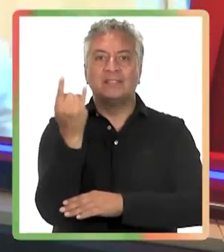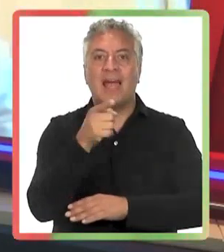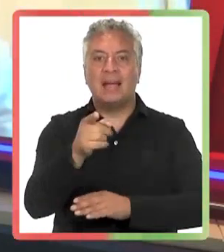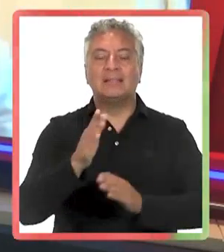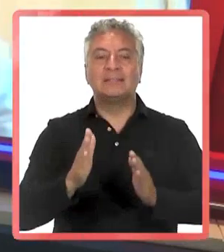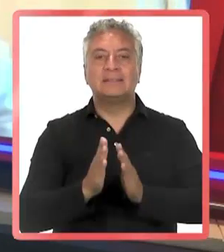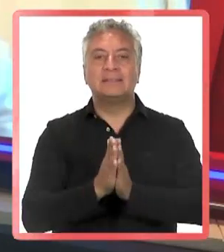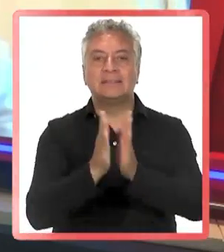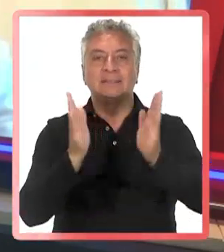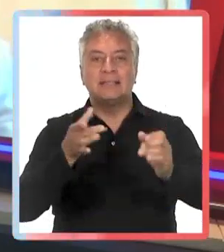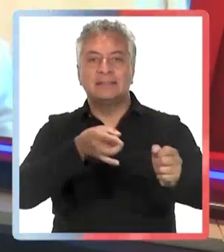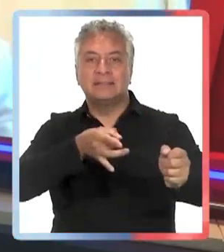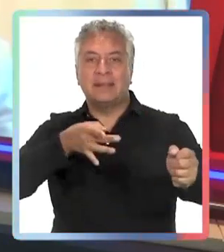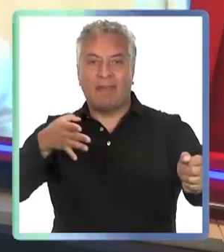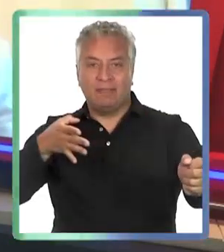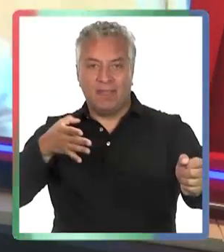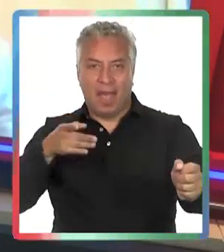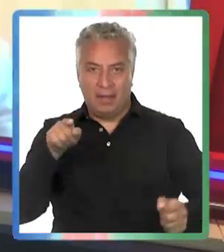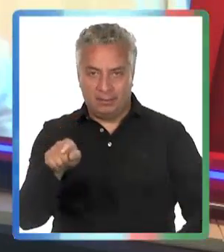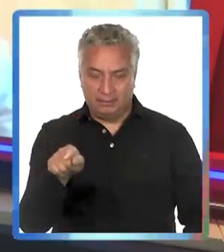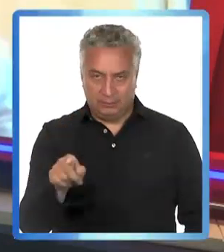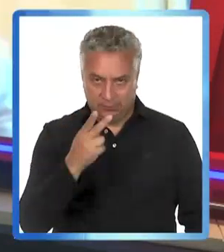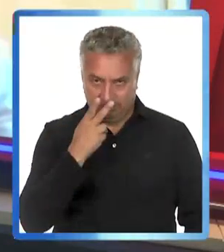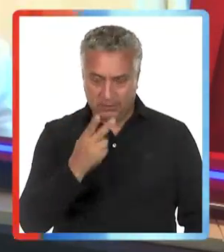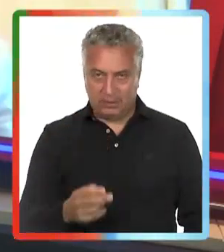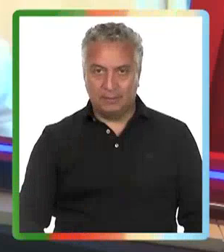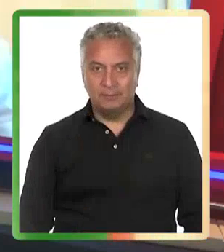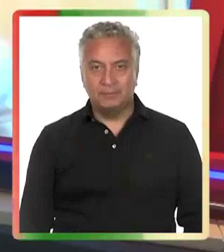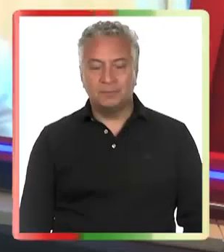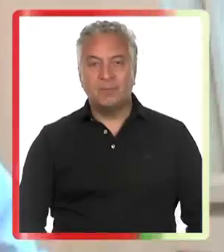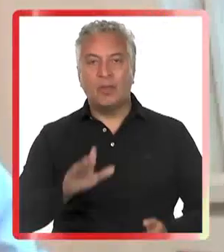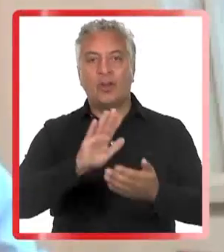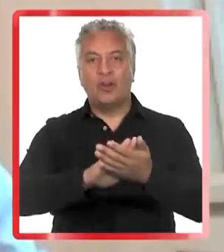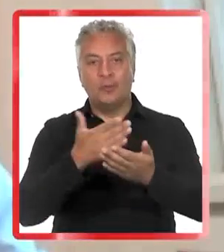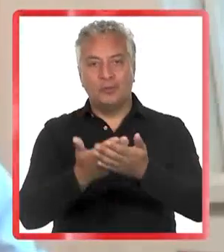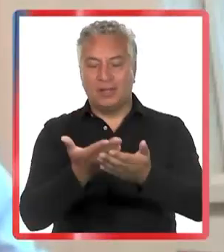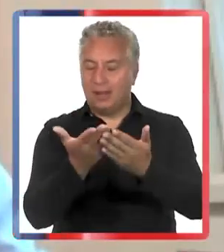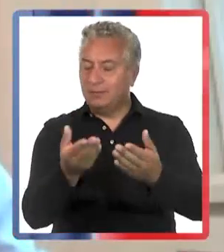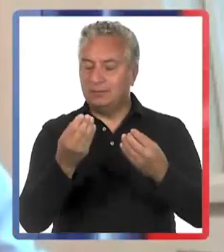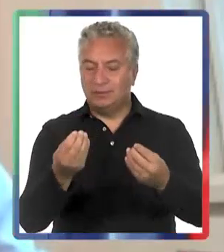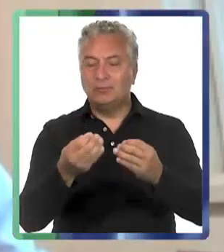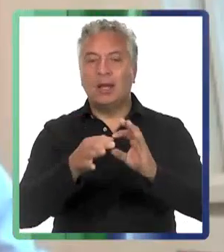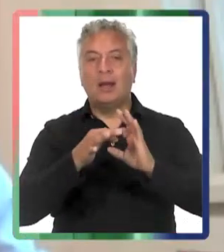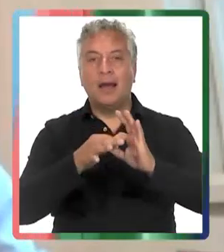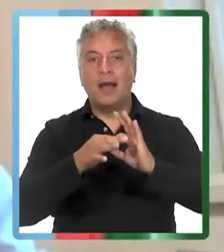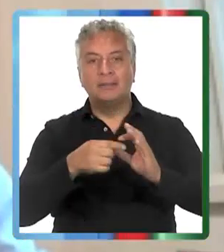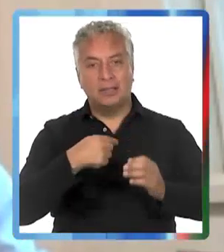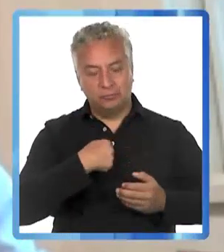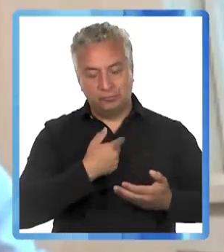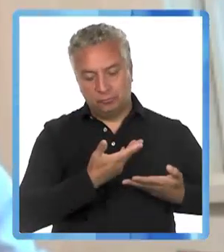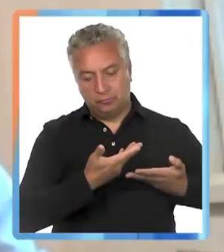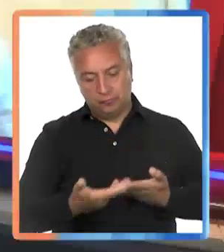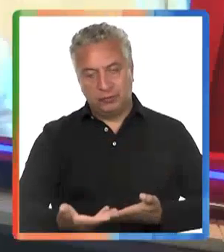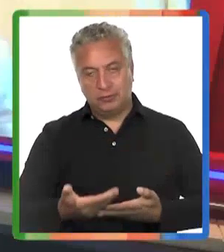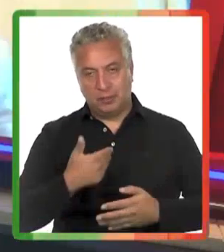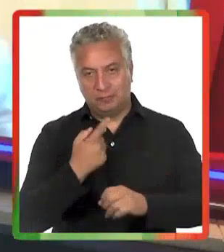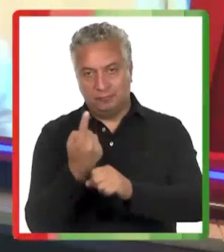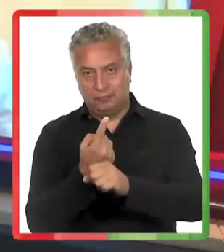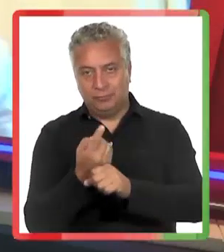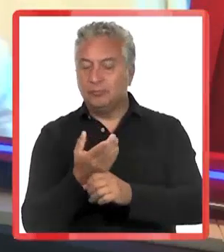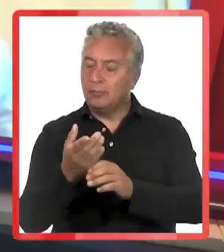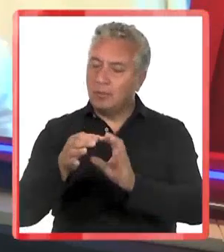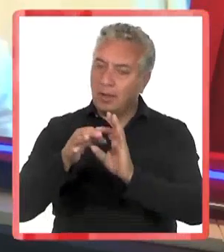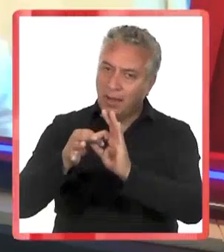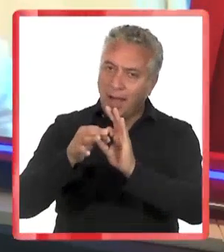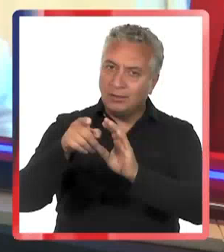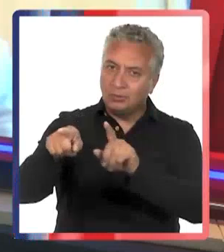de la Universidad San Sebastián. Le damos la bienvenida, doctor. Siempre un gusto conversar con usted. ¿Cómo está? ¿Cómo está, Scarlett? Muy bien, muchas gracias por la invitación. Bueno, gracias a